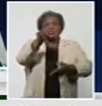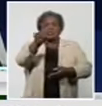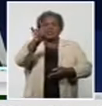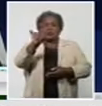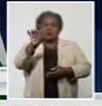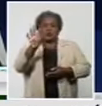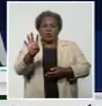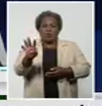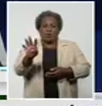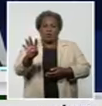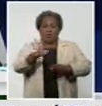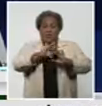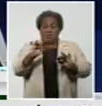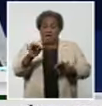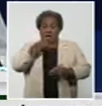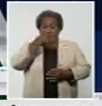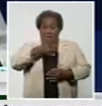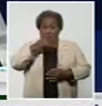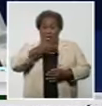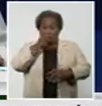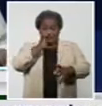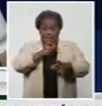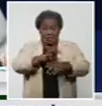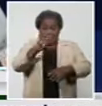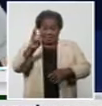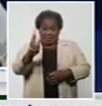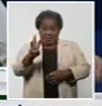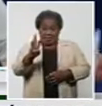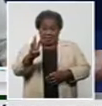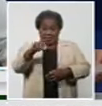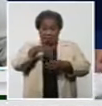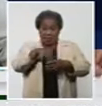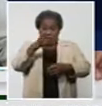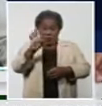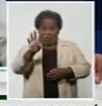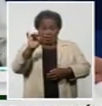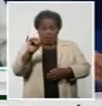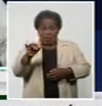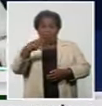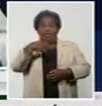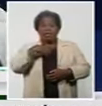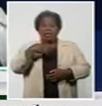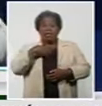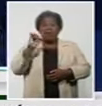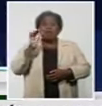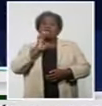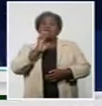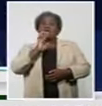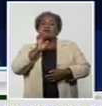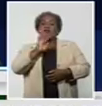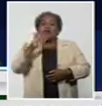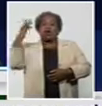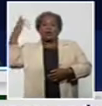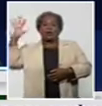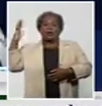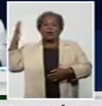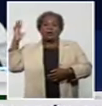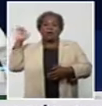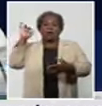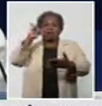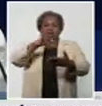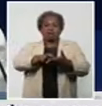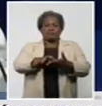Y como habíamos dicho en el inicio, 3 de los 46 tienen fuente de infección en el extranjero, o sea, en el exterior